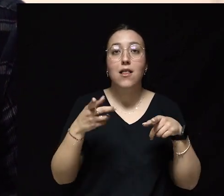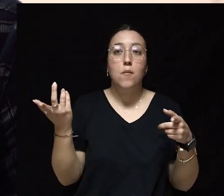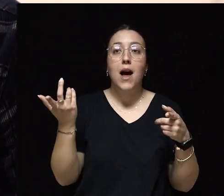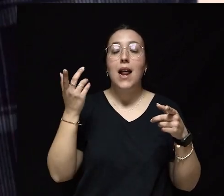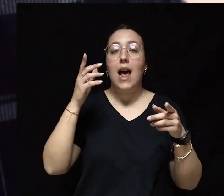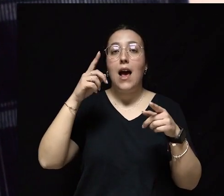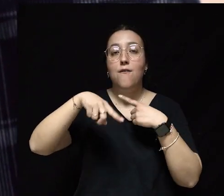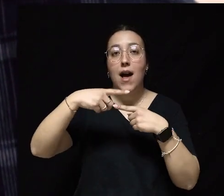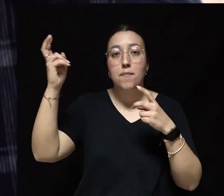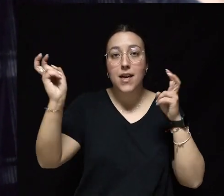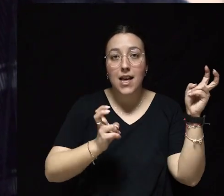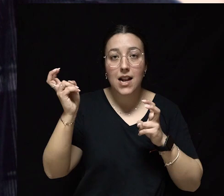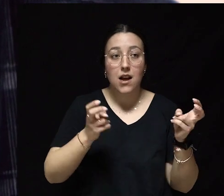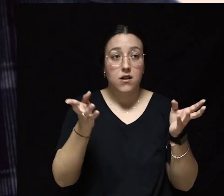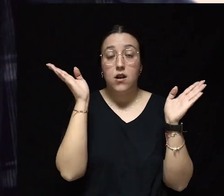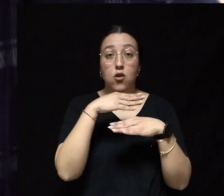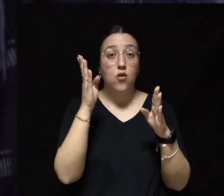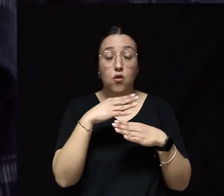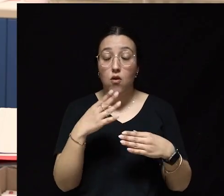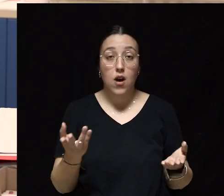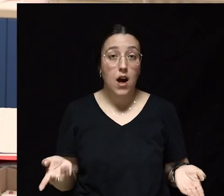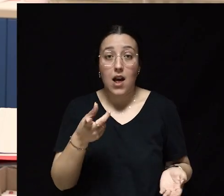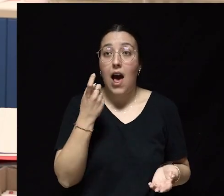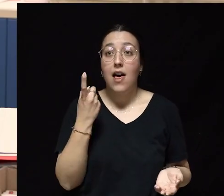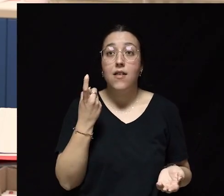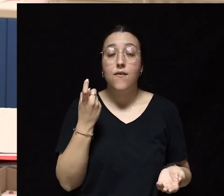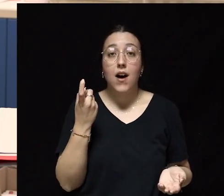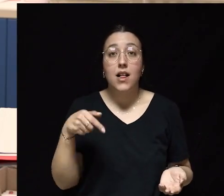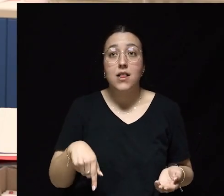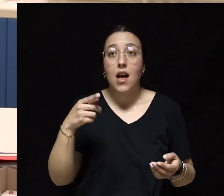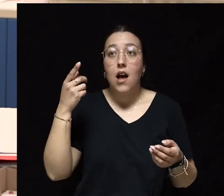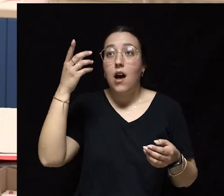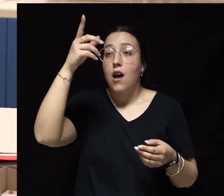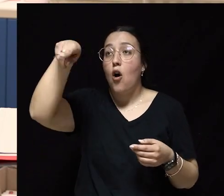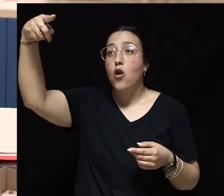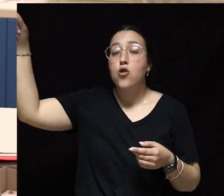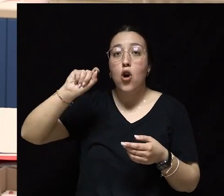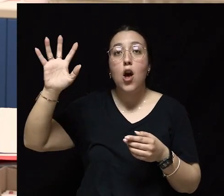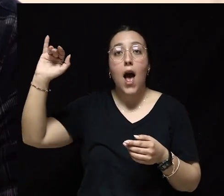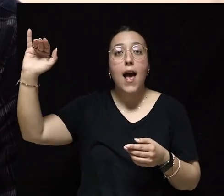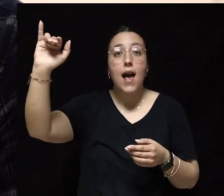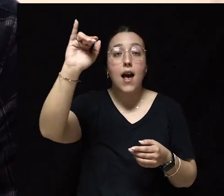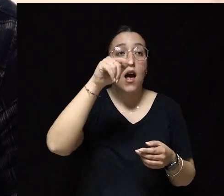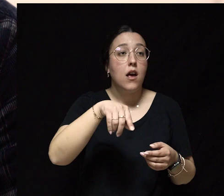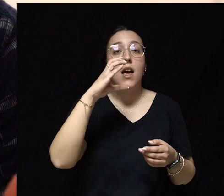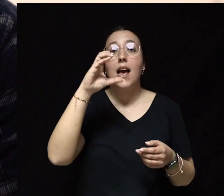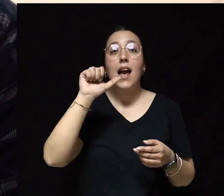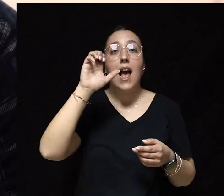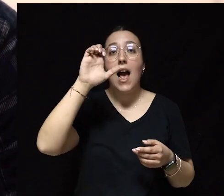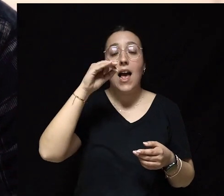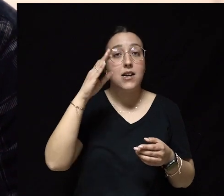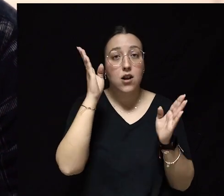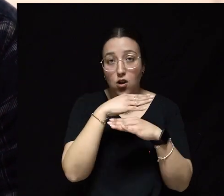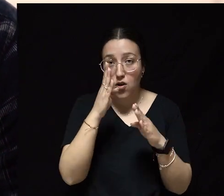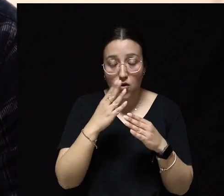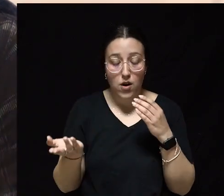reuniones con las familias, no contamos con un montón de espacios que hoy en día es normal que en los centros educativos pues ya se piense en ellos a la hora